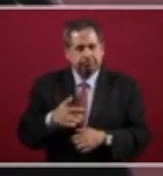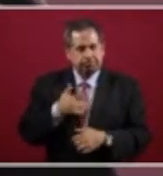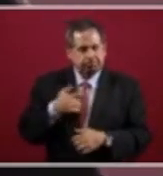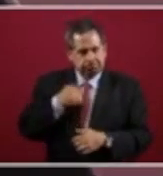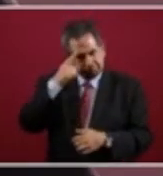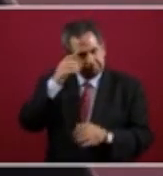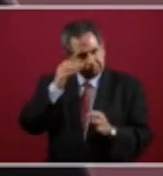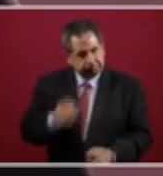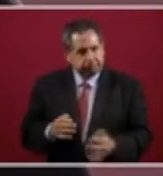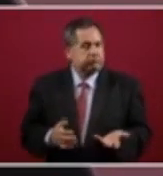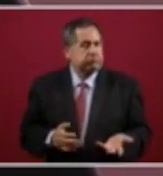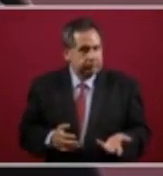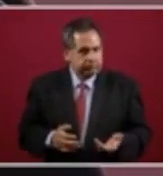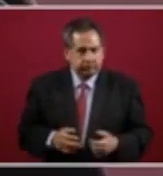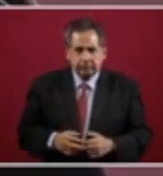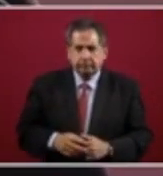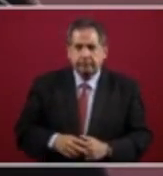consecuente.